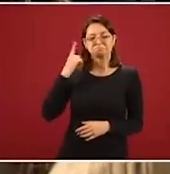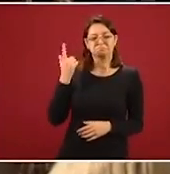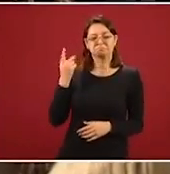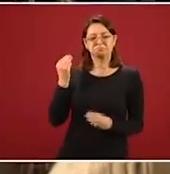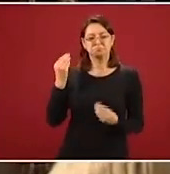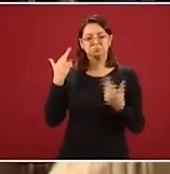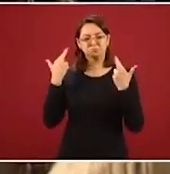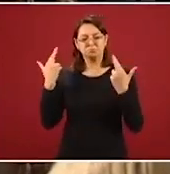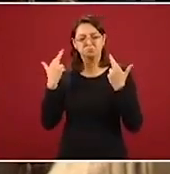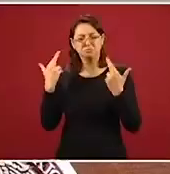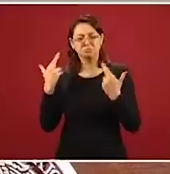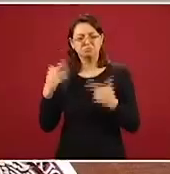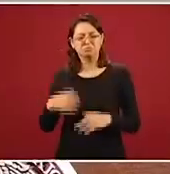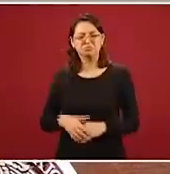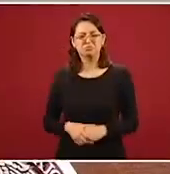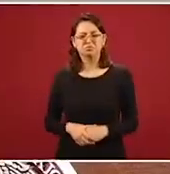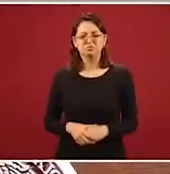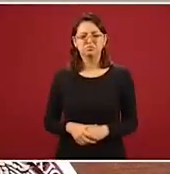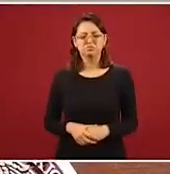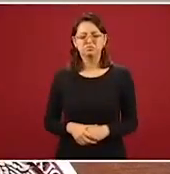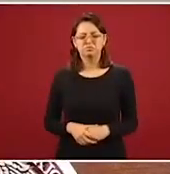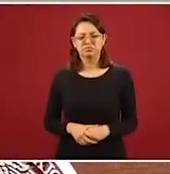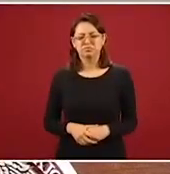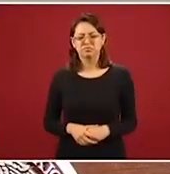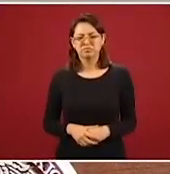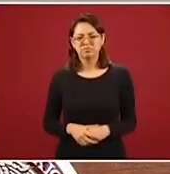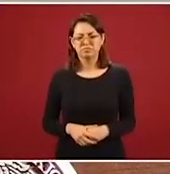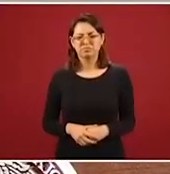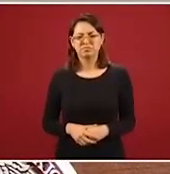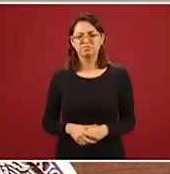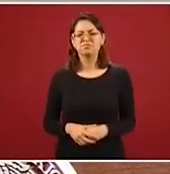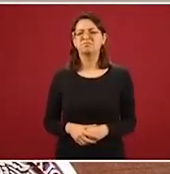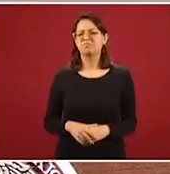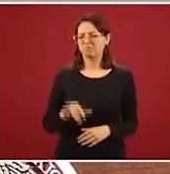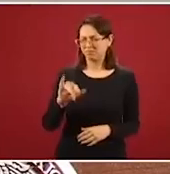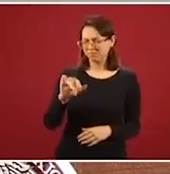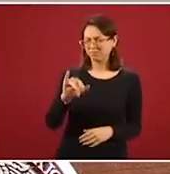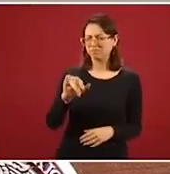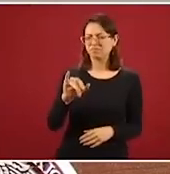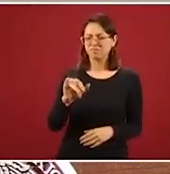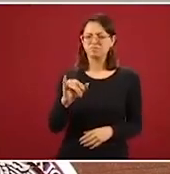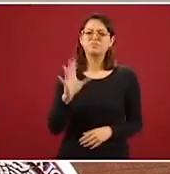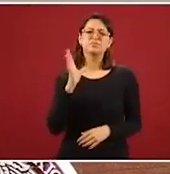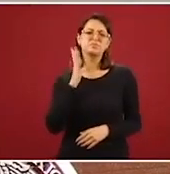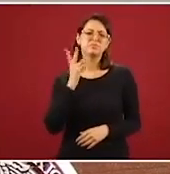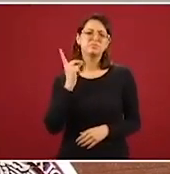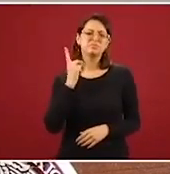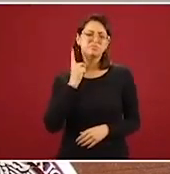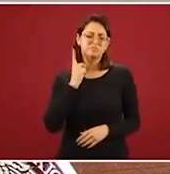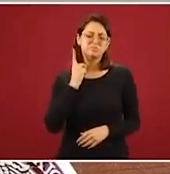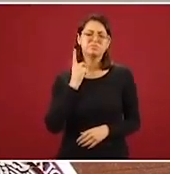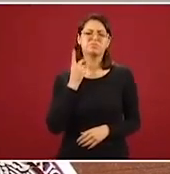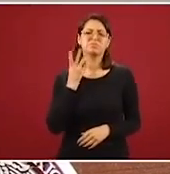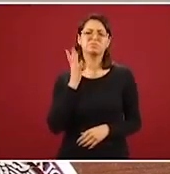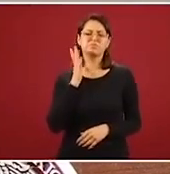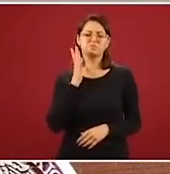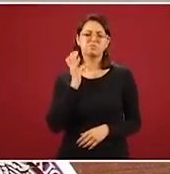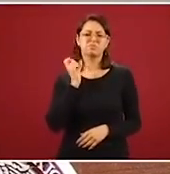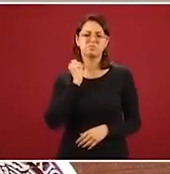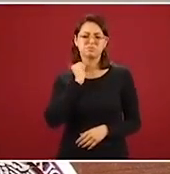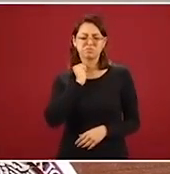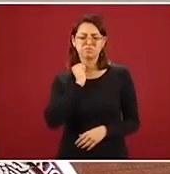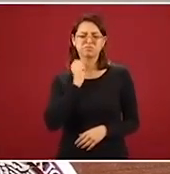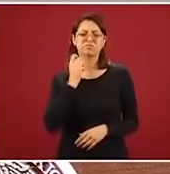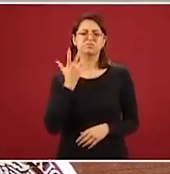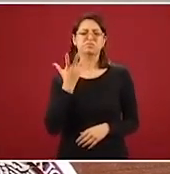estatales, los congresos federales, el Congreso Federal corresponde a los gobiernos de los estados, a la